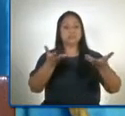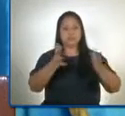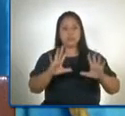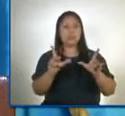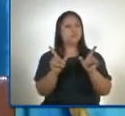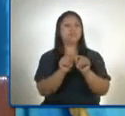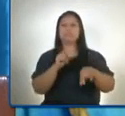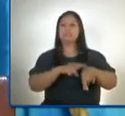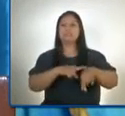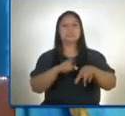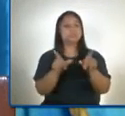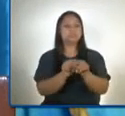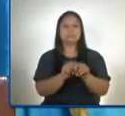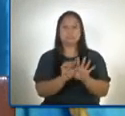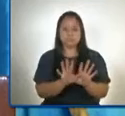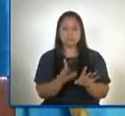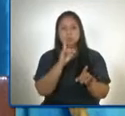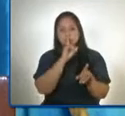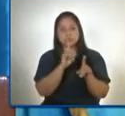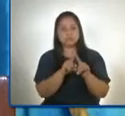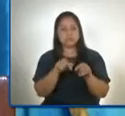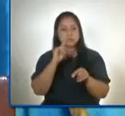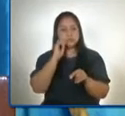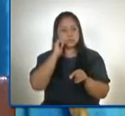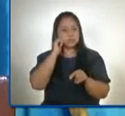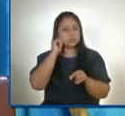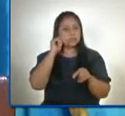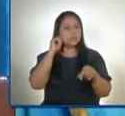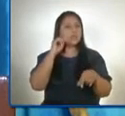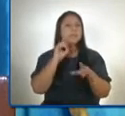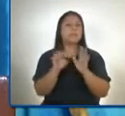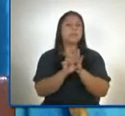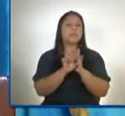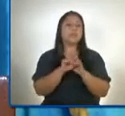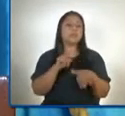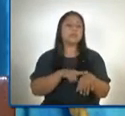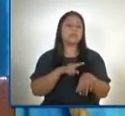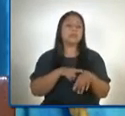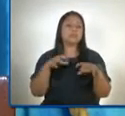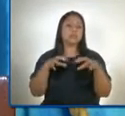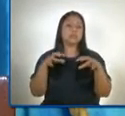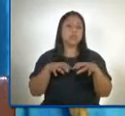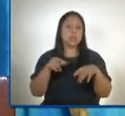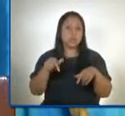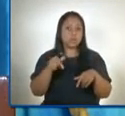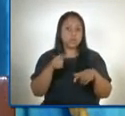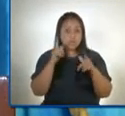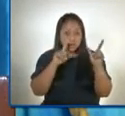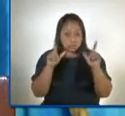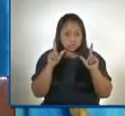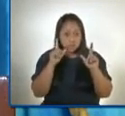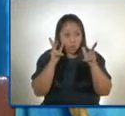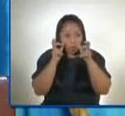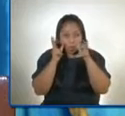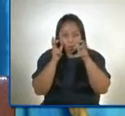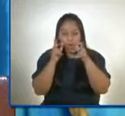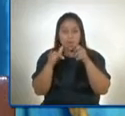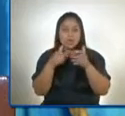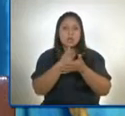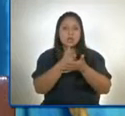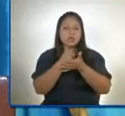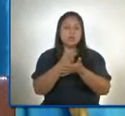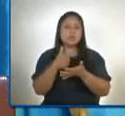brevedad posible. Y recordemos que en este caso es por temporada de lluvias que estamos atentos y se brinda el apoyo a las familias,